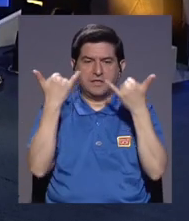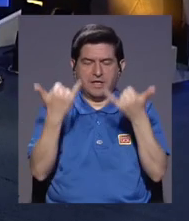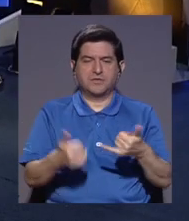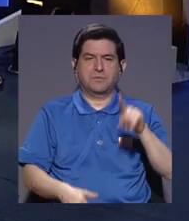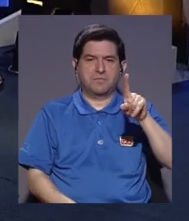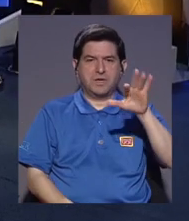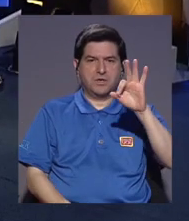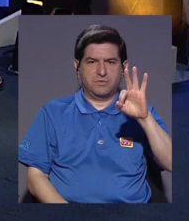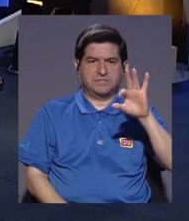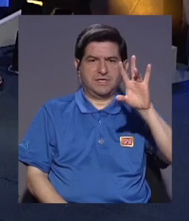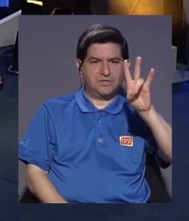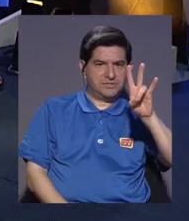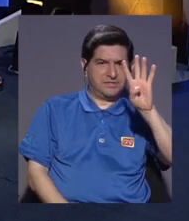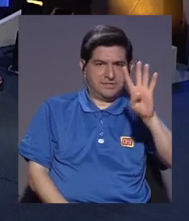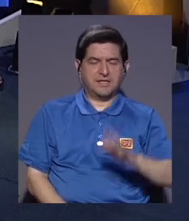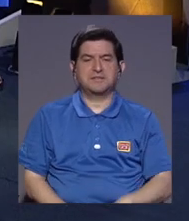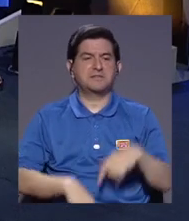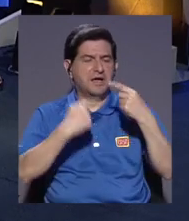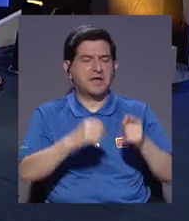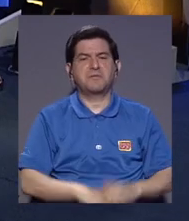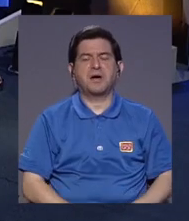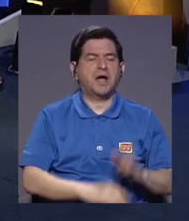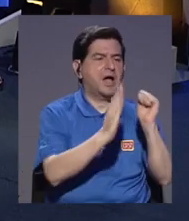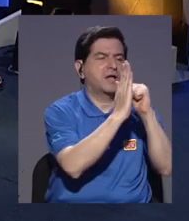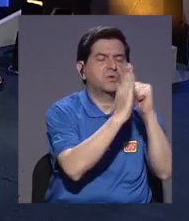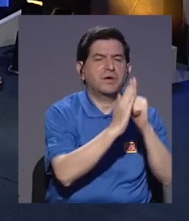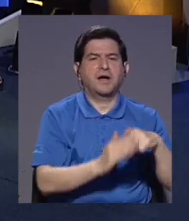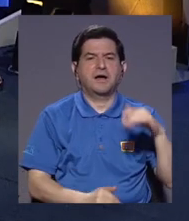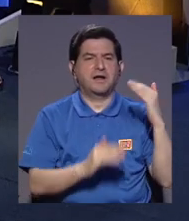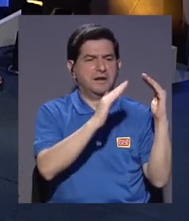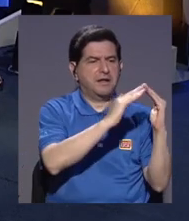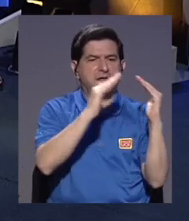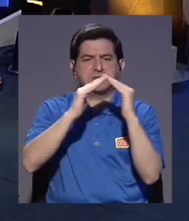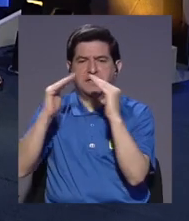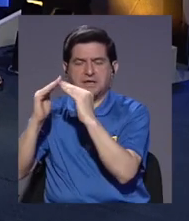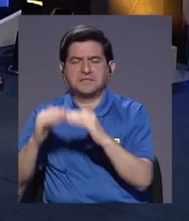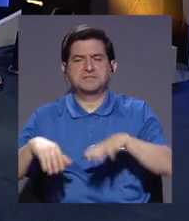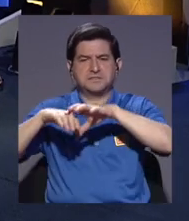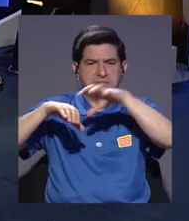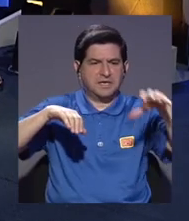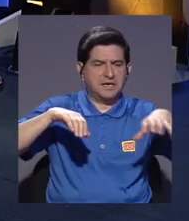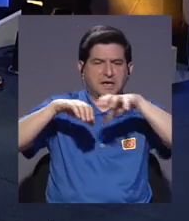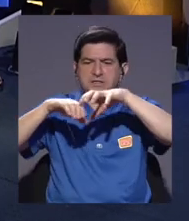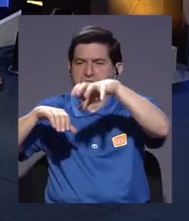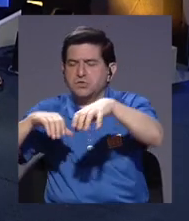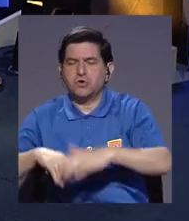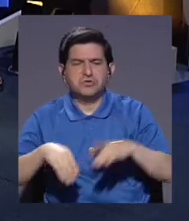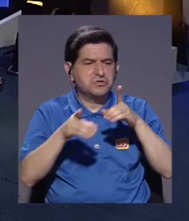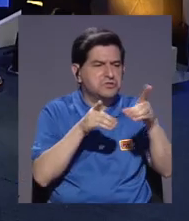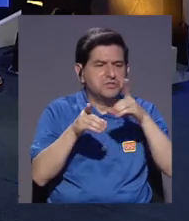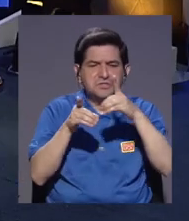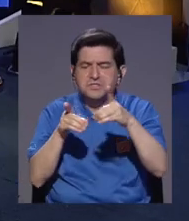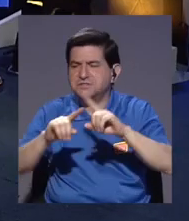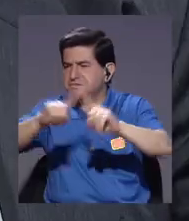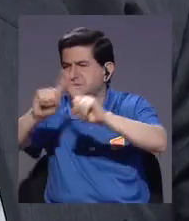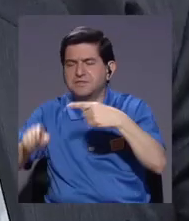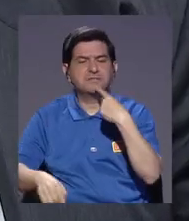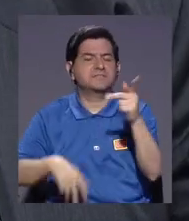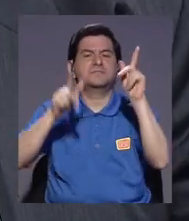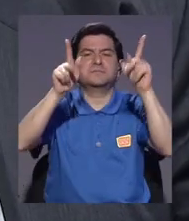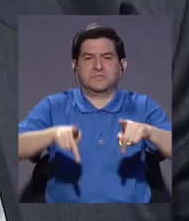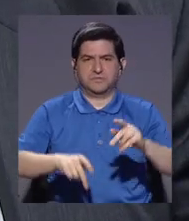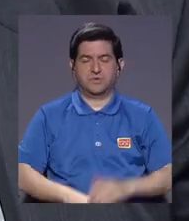en el 74 que va puerta a puerta cantón por cantón distrito por distrito este país